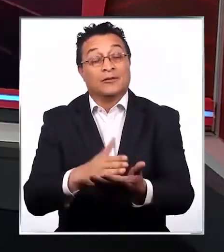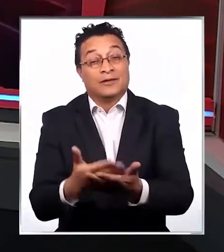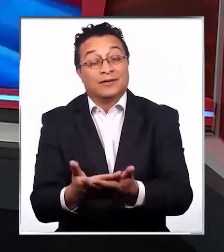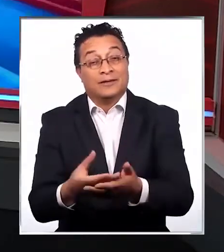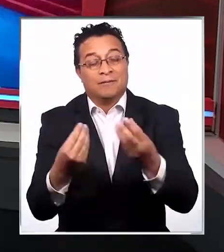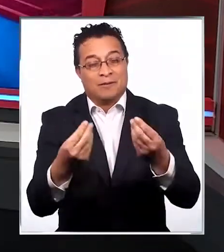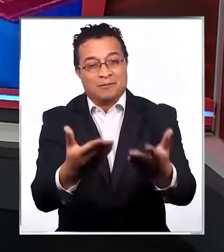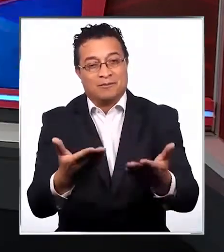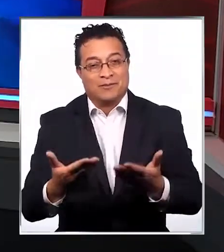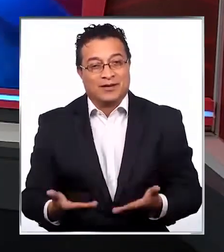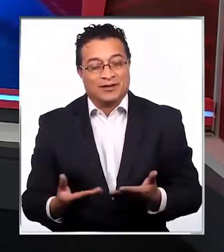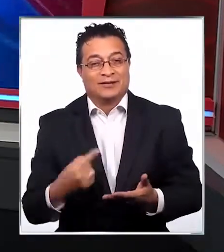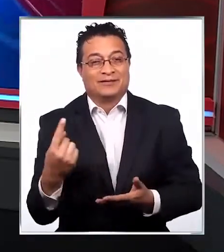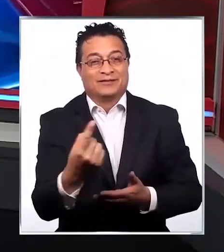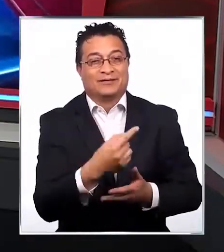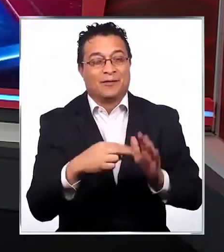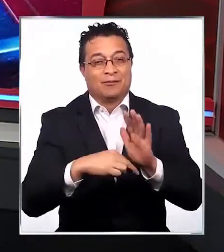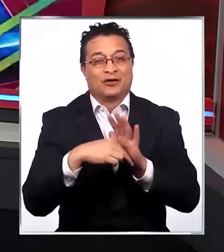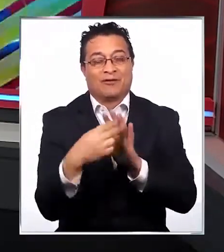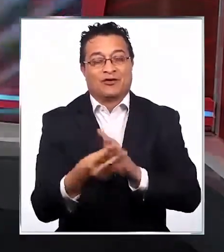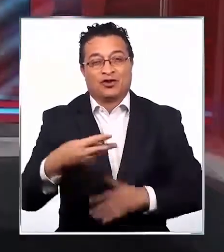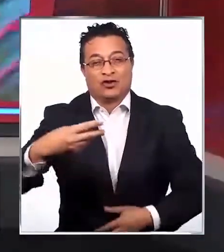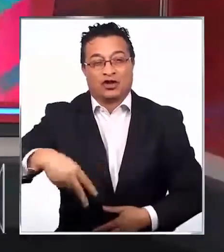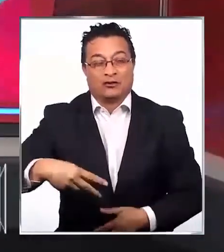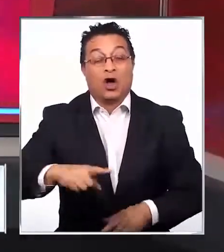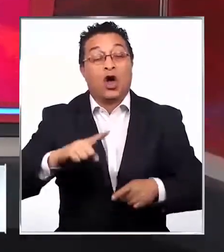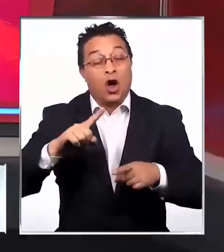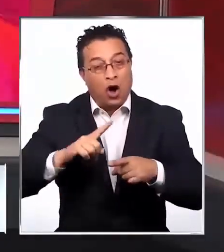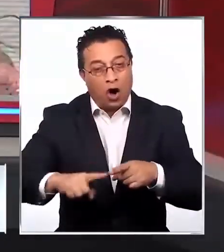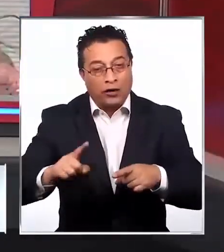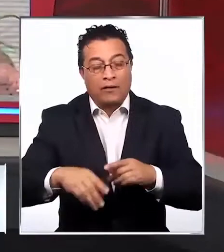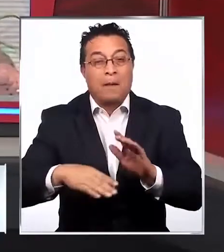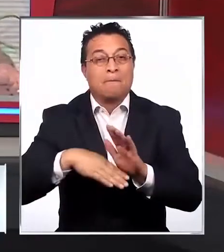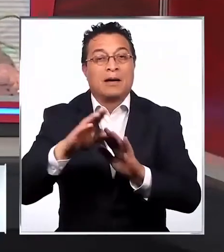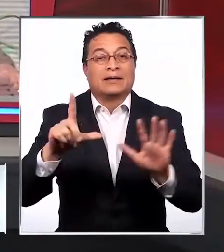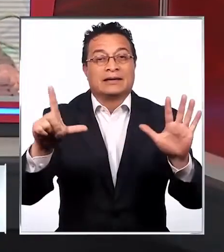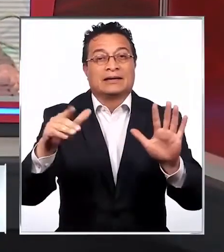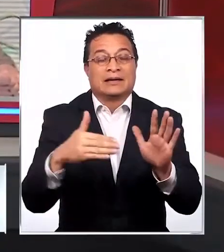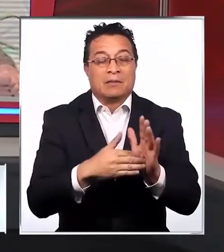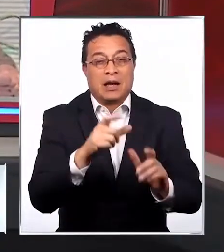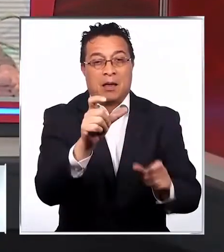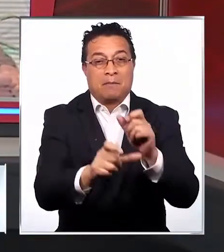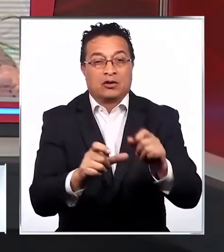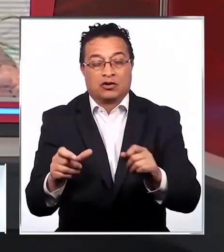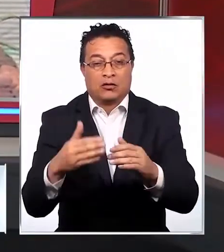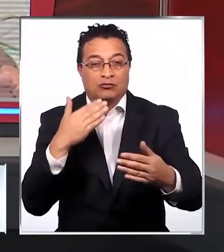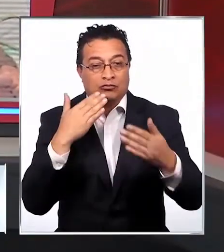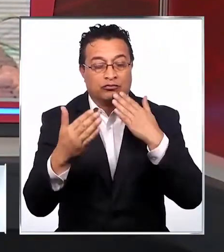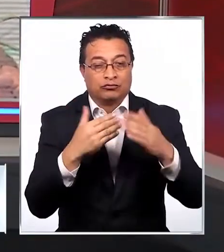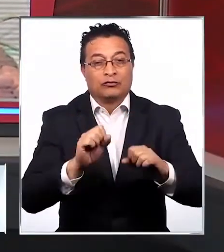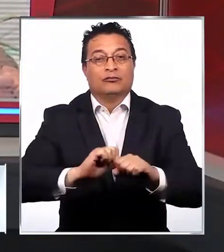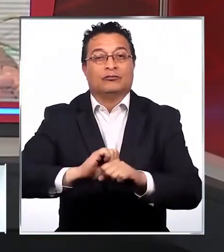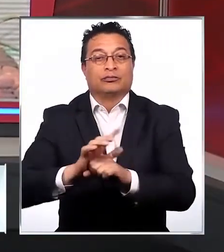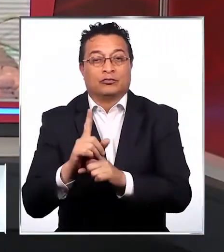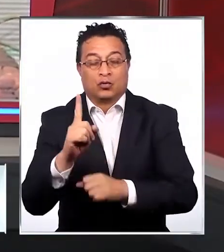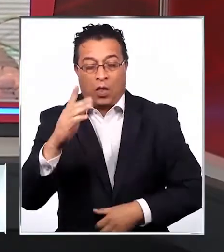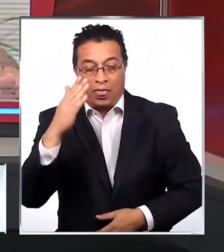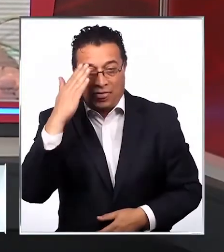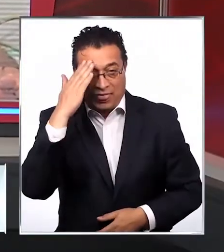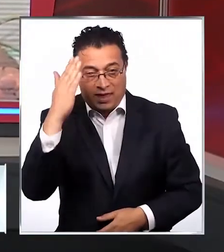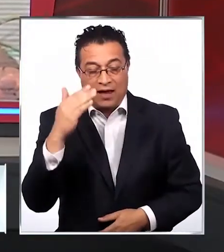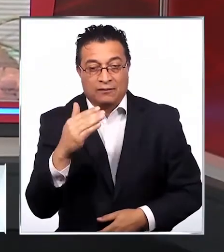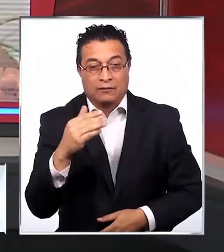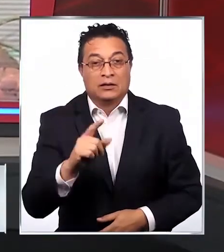¿Qué tal? ¿Cómo están? Bienvenidas y bienvenidos a Portavoz Noticias. Otra vez, más de 7.000 personas se contagiaron de COVID-19 en un solo